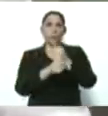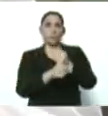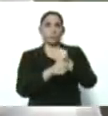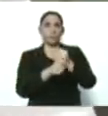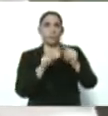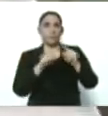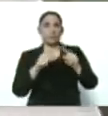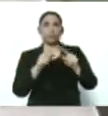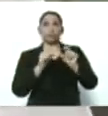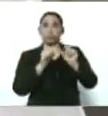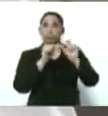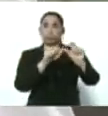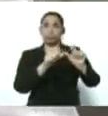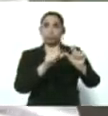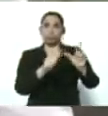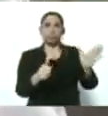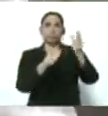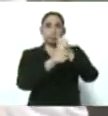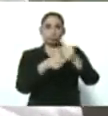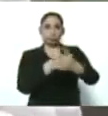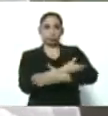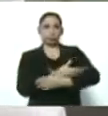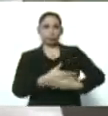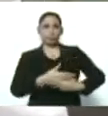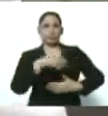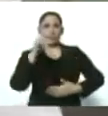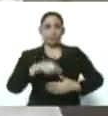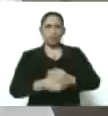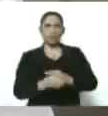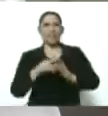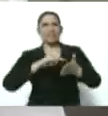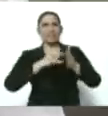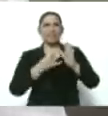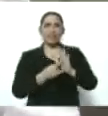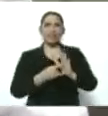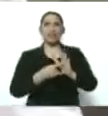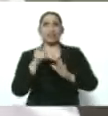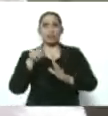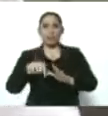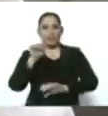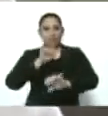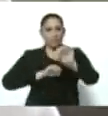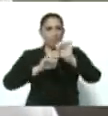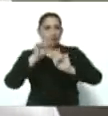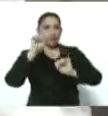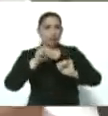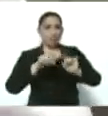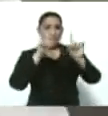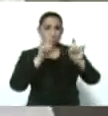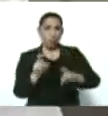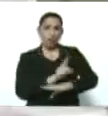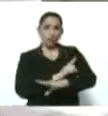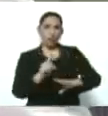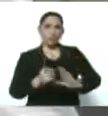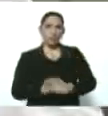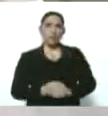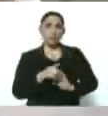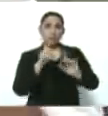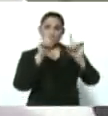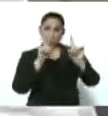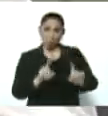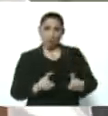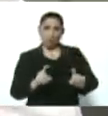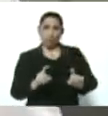hagan sustentable el diagnóstico molecular y esto, las técnicas inmunológicas, así como la prueba rápida, que es una prueba